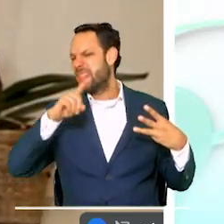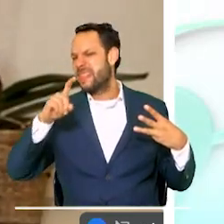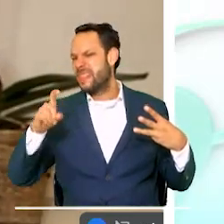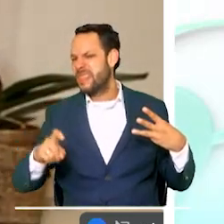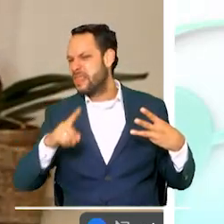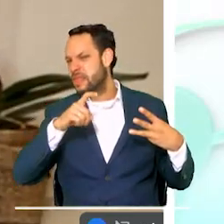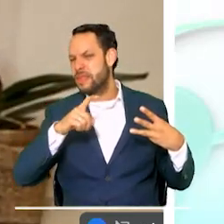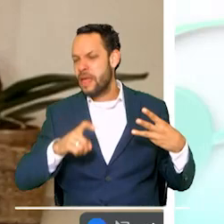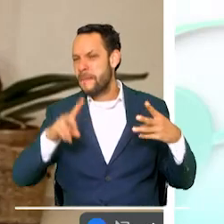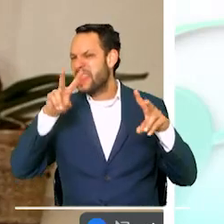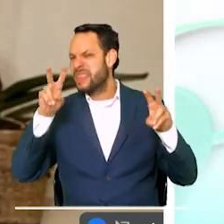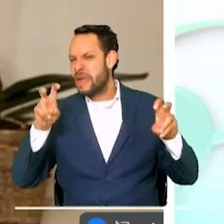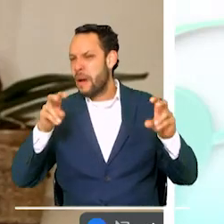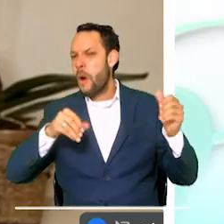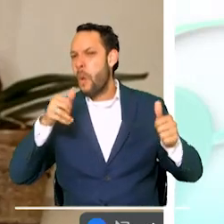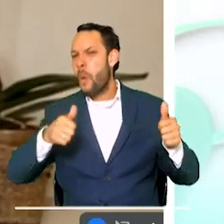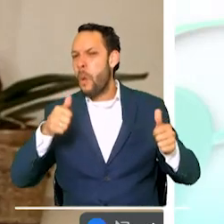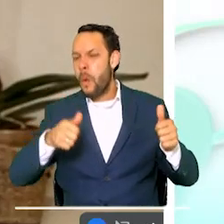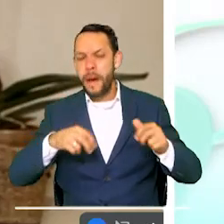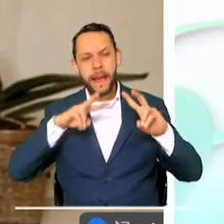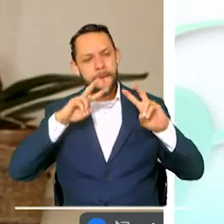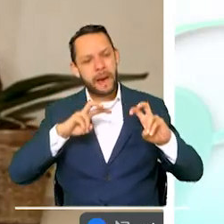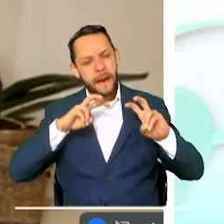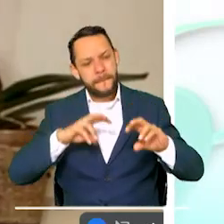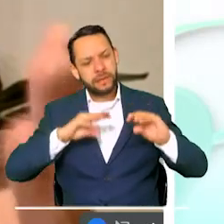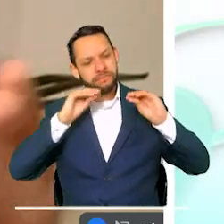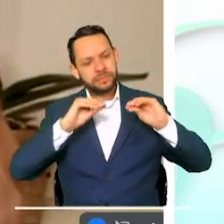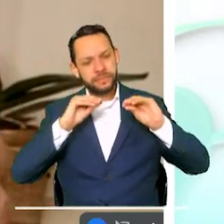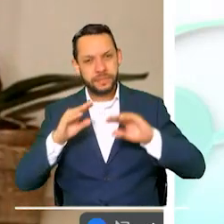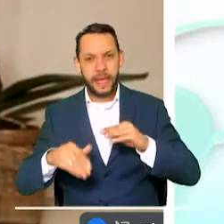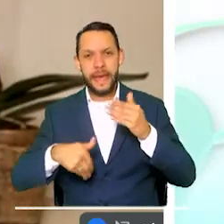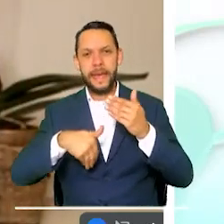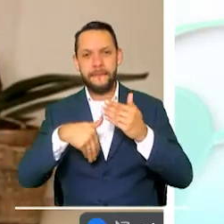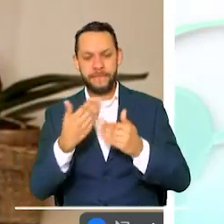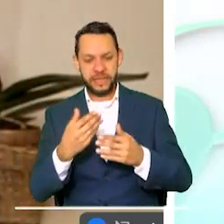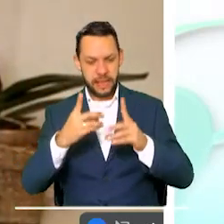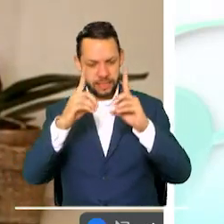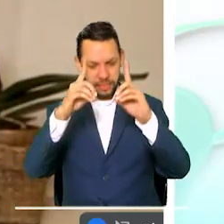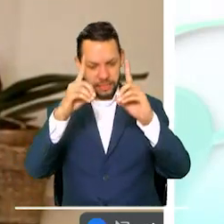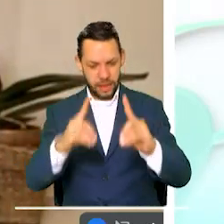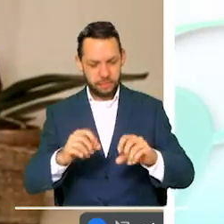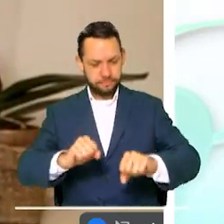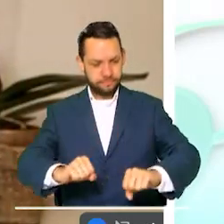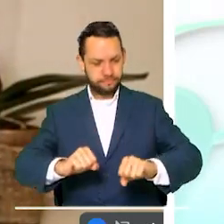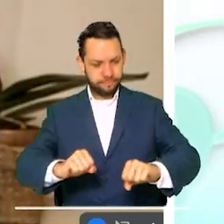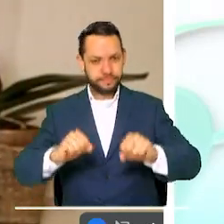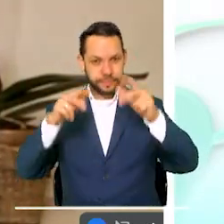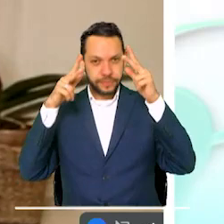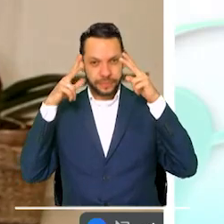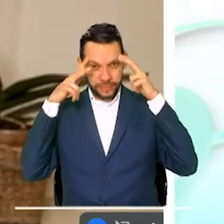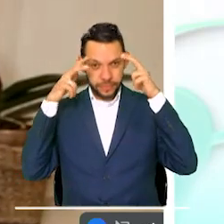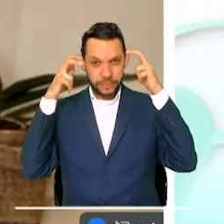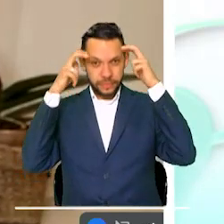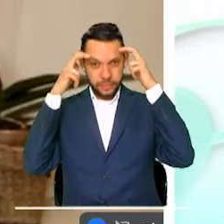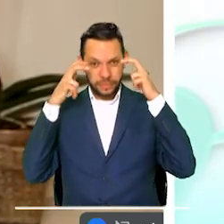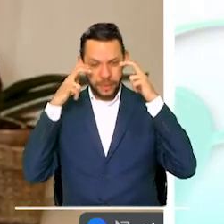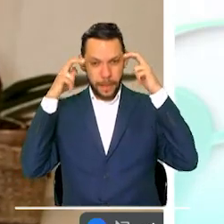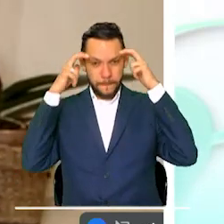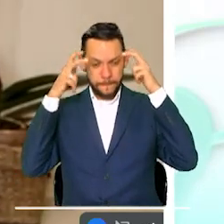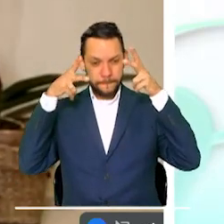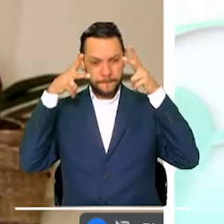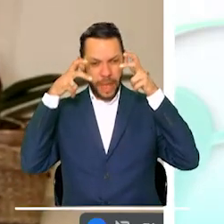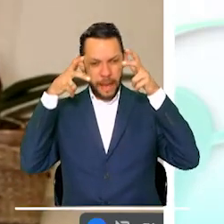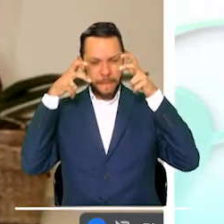de presencia, el tener una capacidad de apertura, es decir, una mente que permite que las cosas